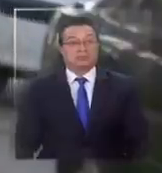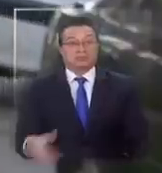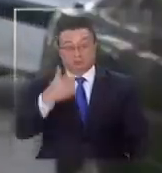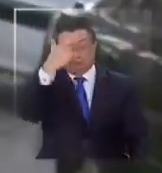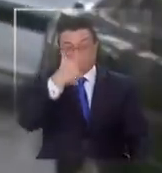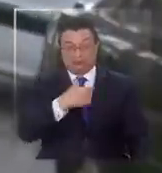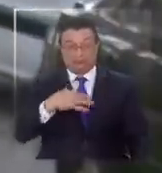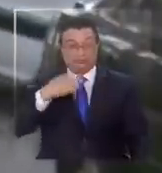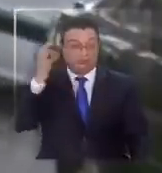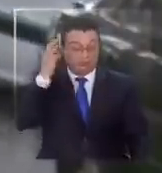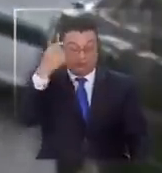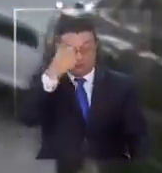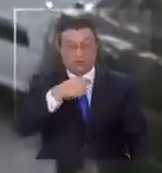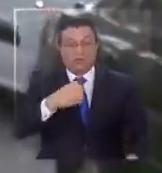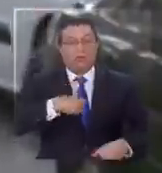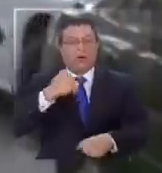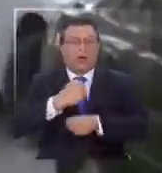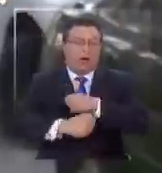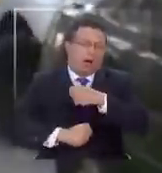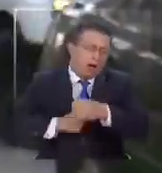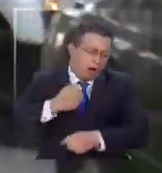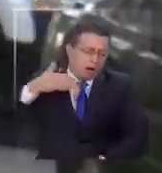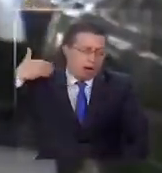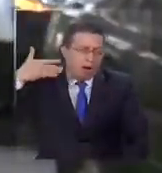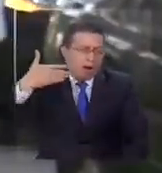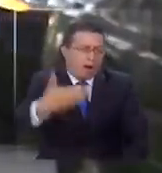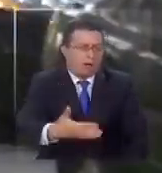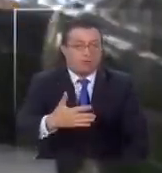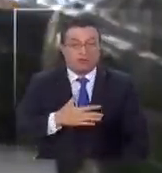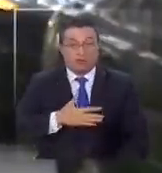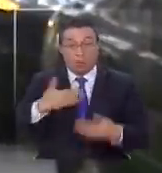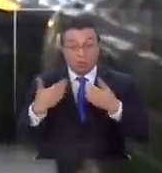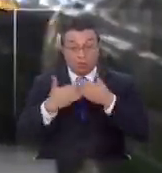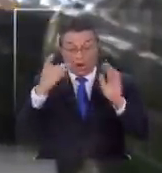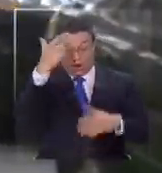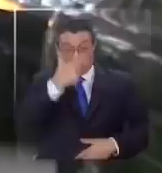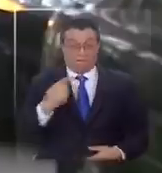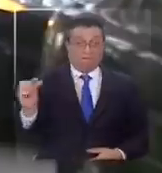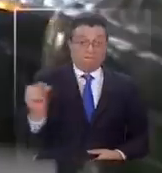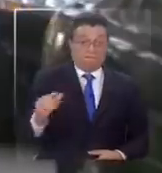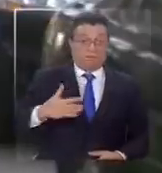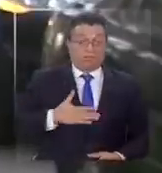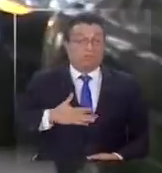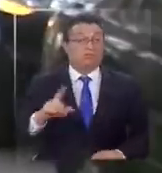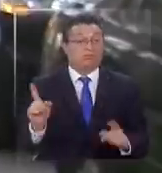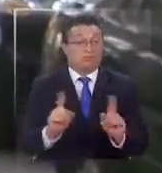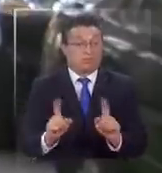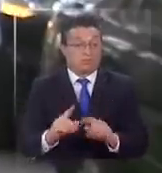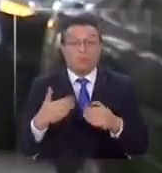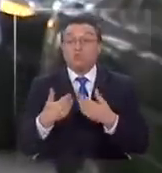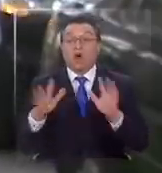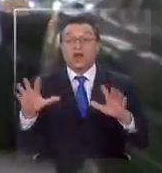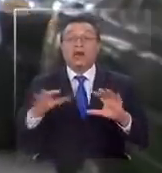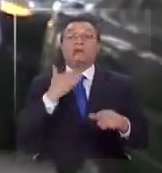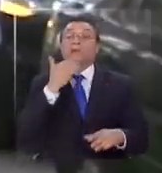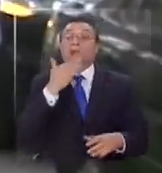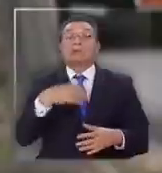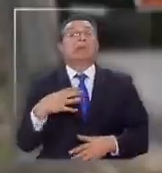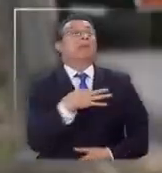soy una mujer que ha tenido una carrera en esto. No soy cualquier persona y ahora que me ofrezcan cualquier cosa, no,